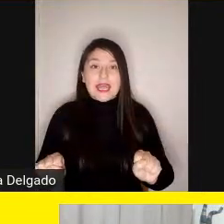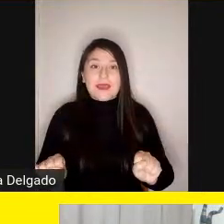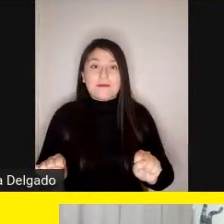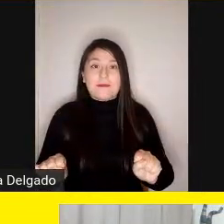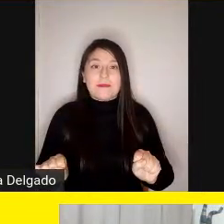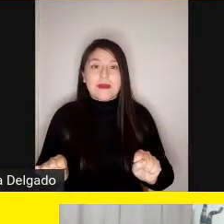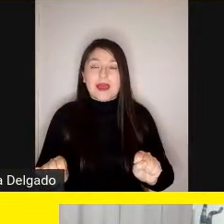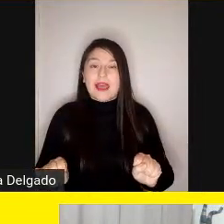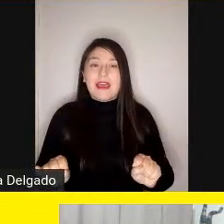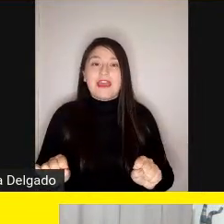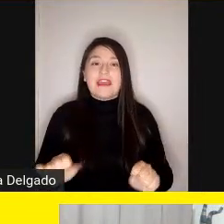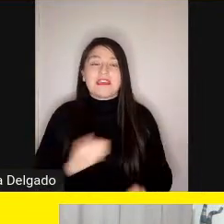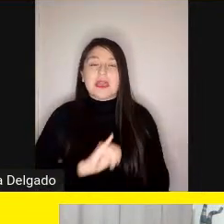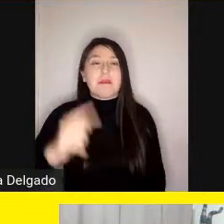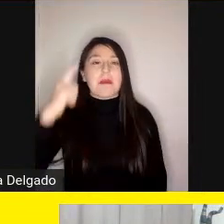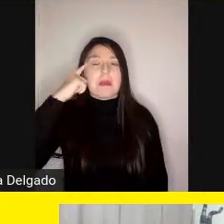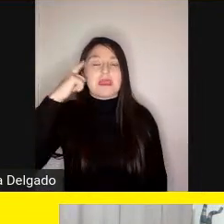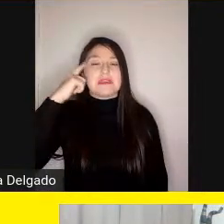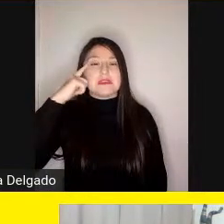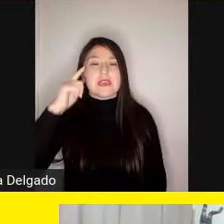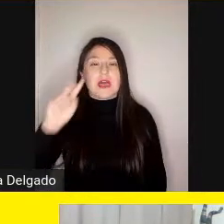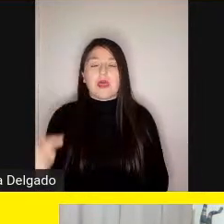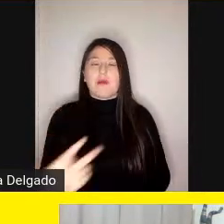individualismo y en la competencia.